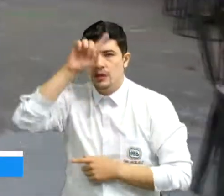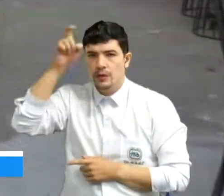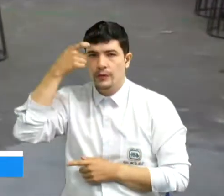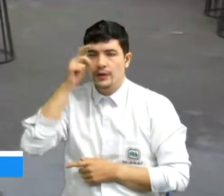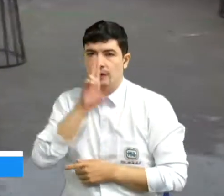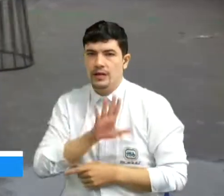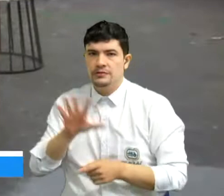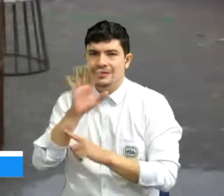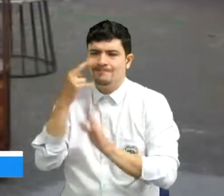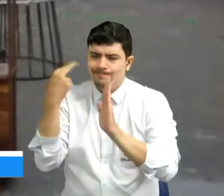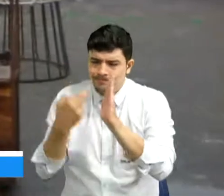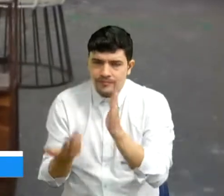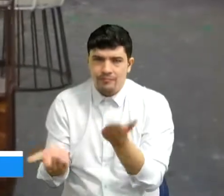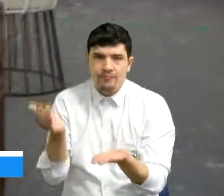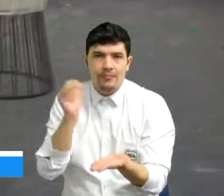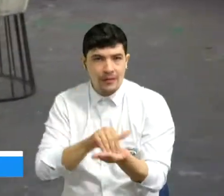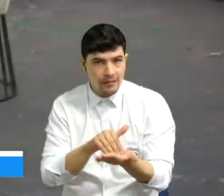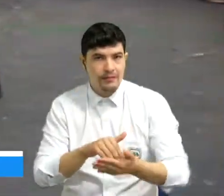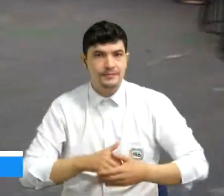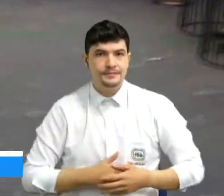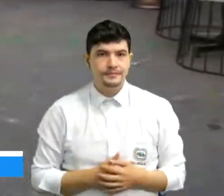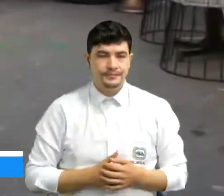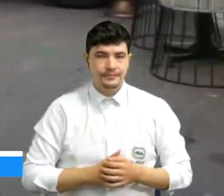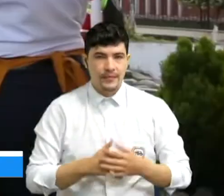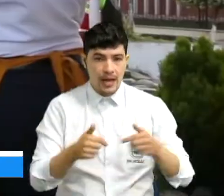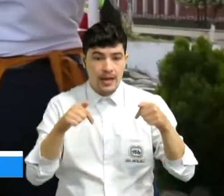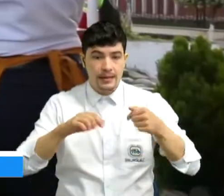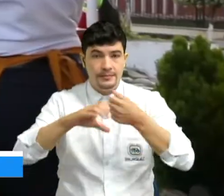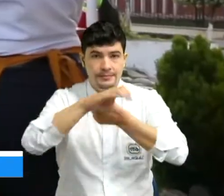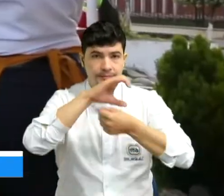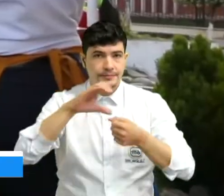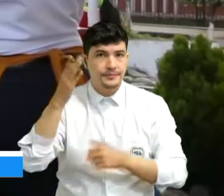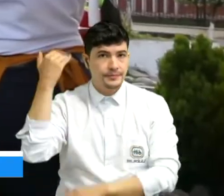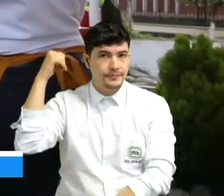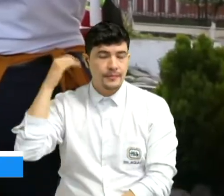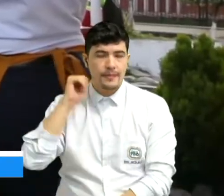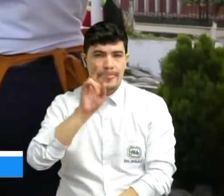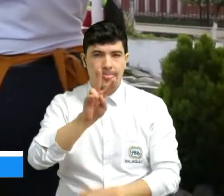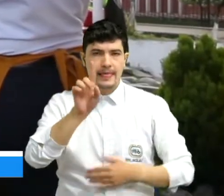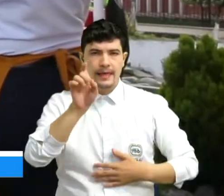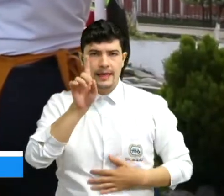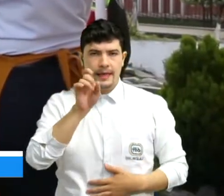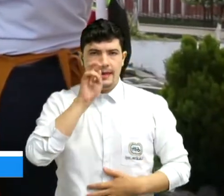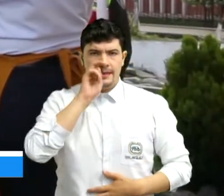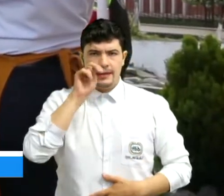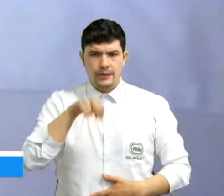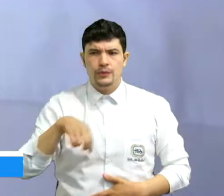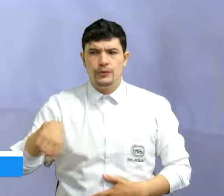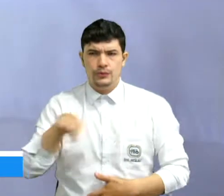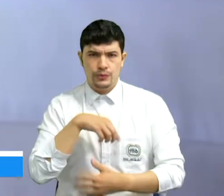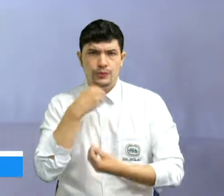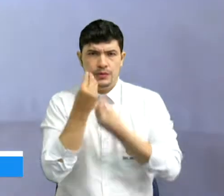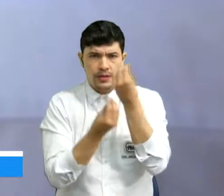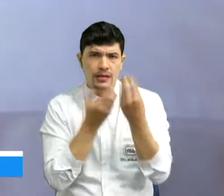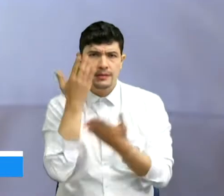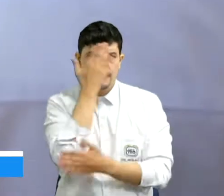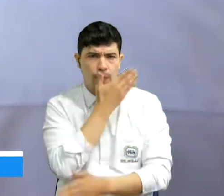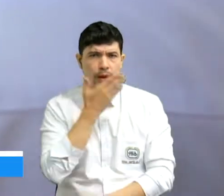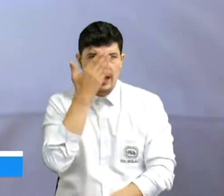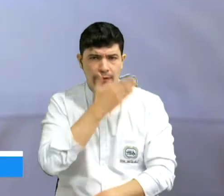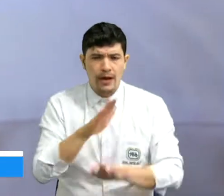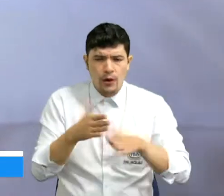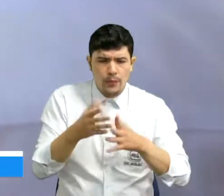industria gastronómica acodrés en la ciudad el pasado 26 de junio se había realizado una prueba de los posibles